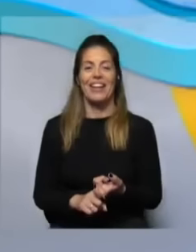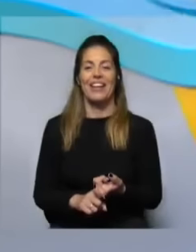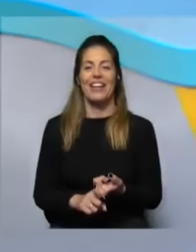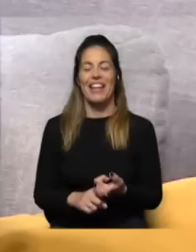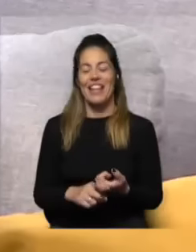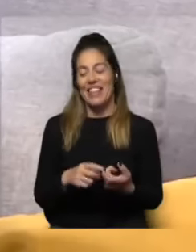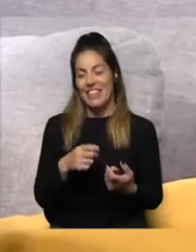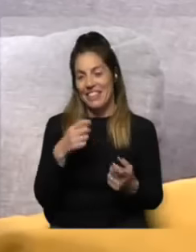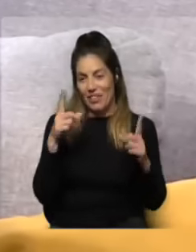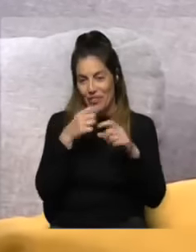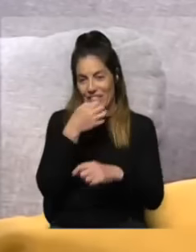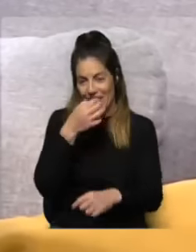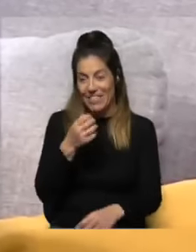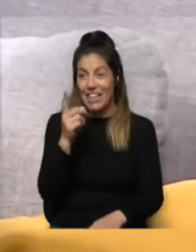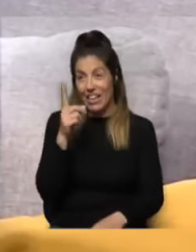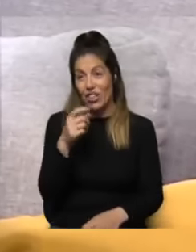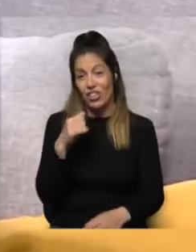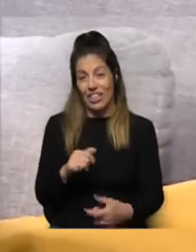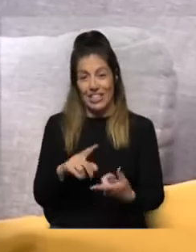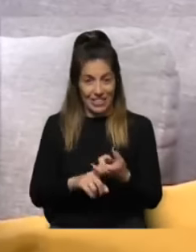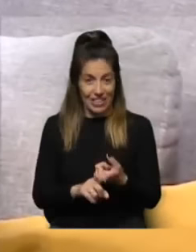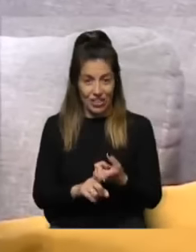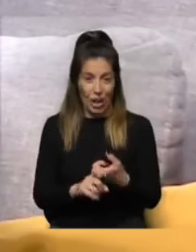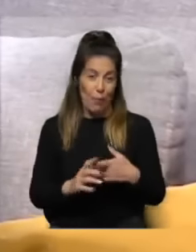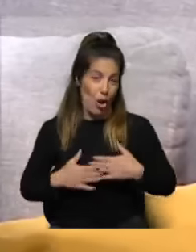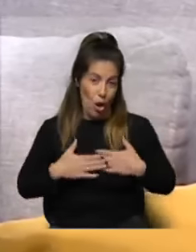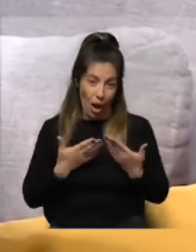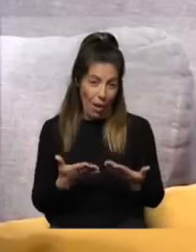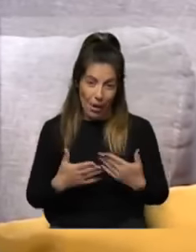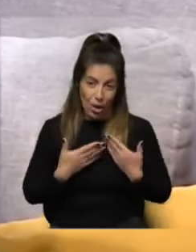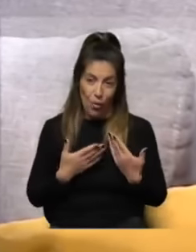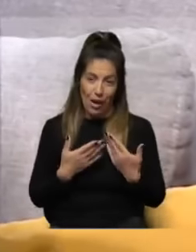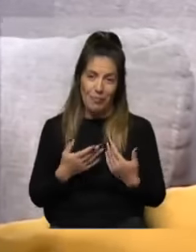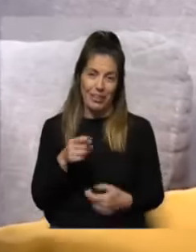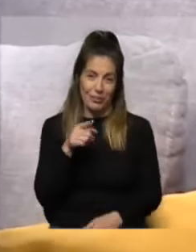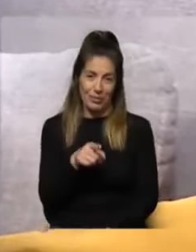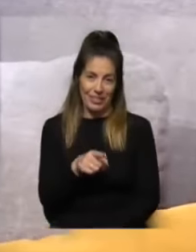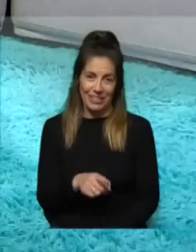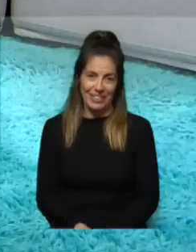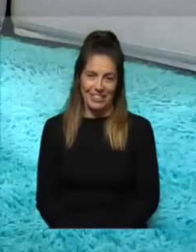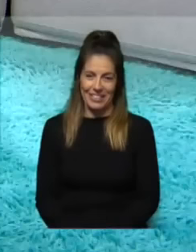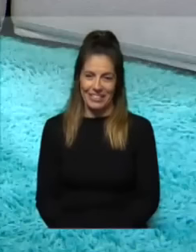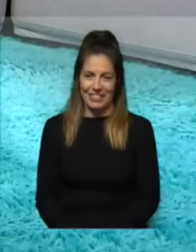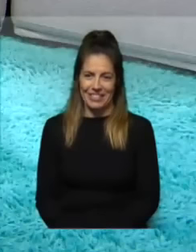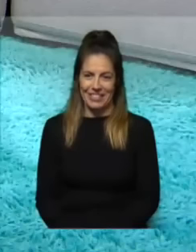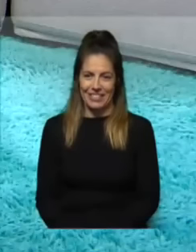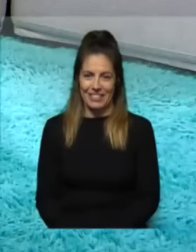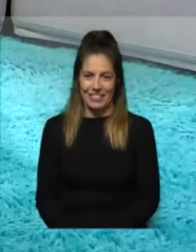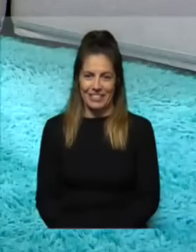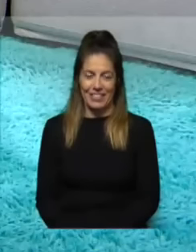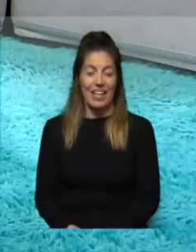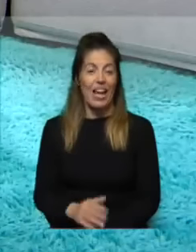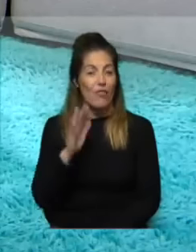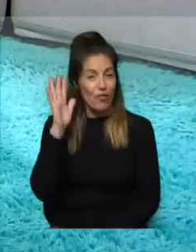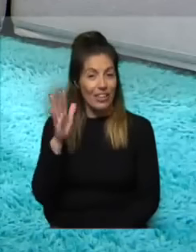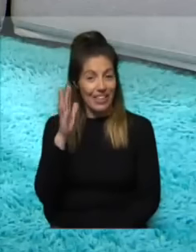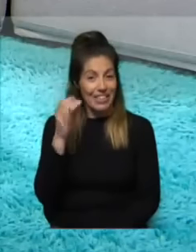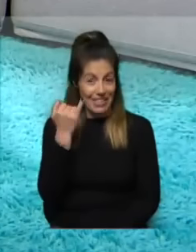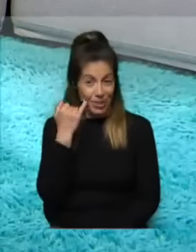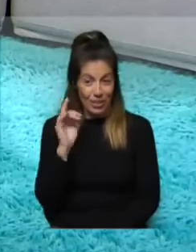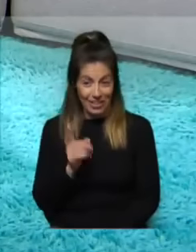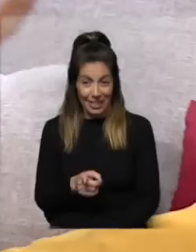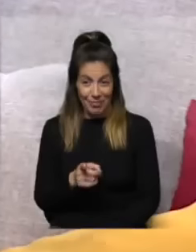esto, ¿no? Que Dios tiene señora, pero también mi señora lo ama, me engaña con usted, Meloni. ¿Tiene alguna fantasía sexual? Que no escuche mi